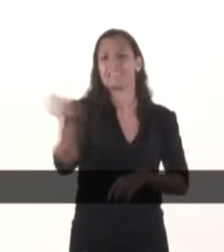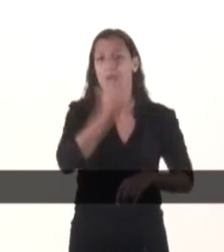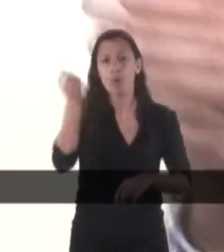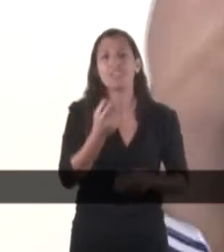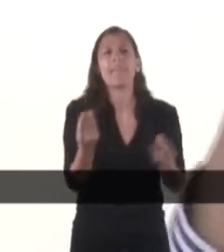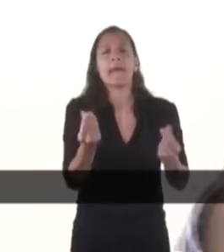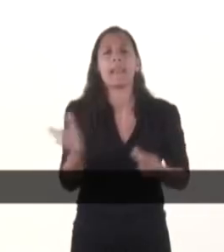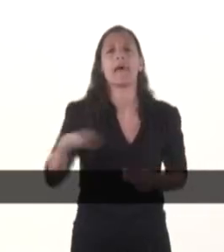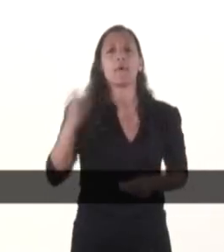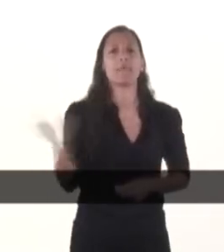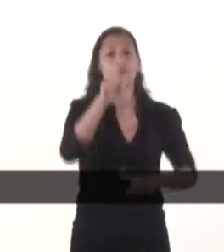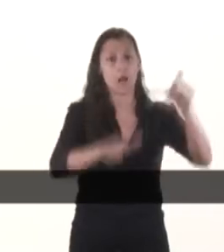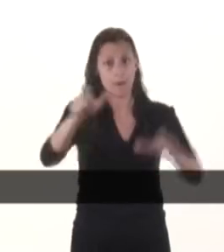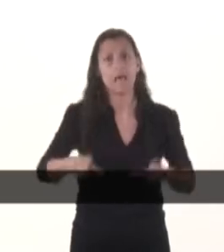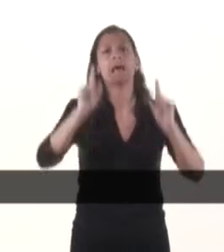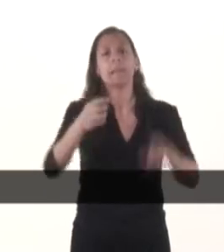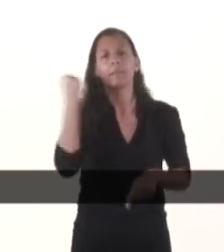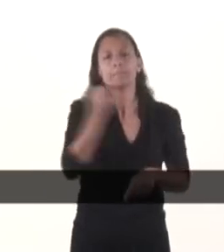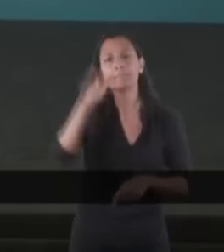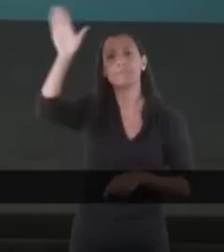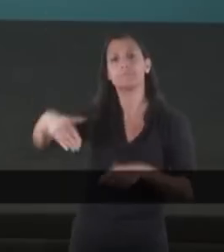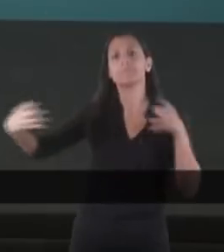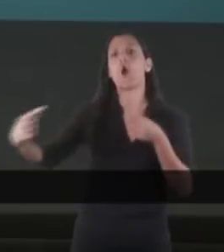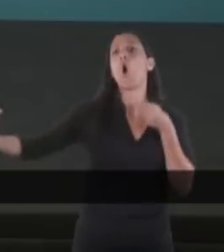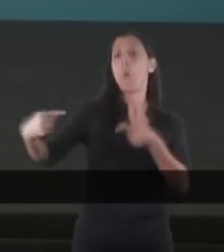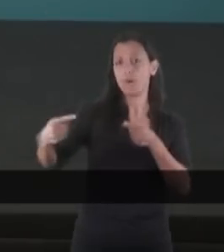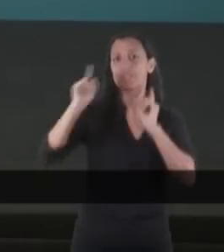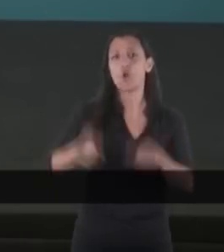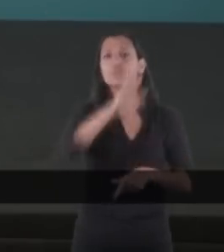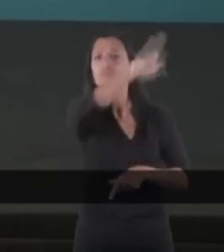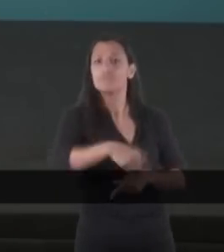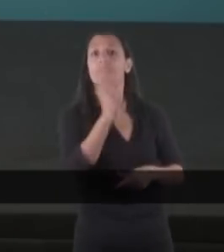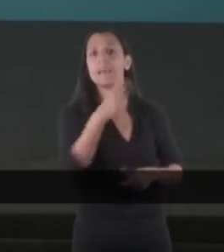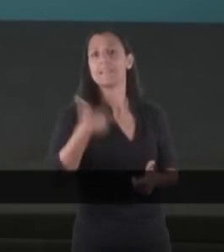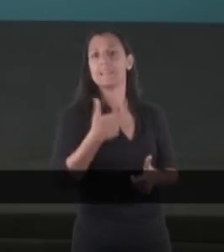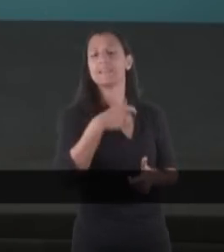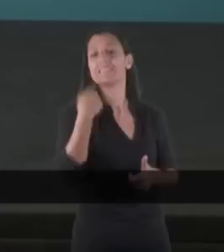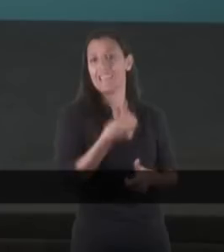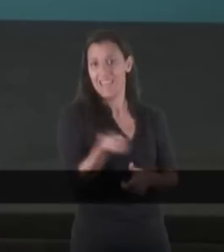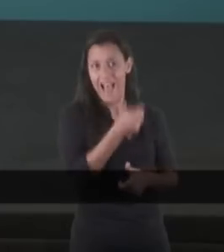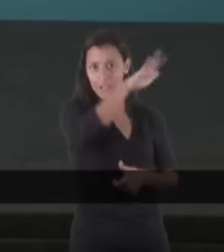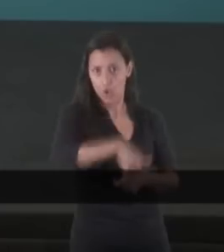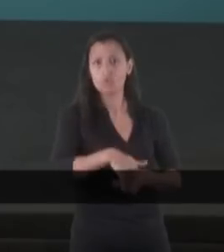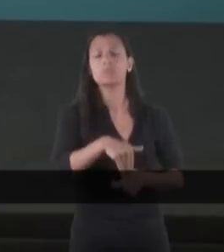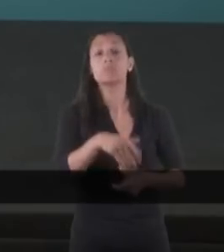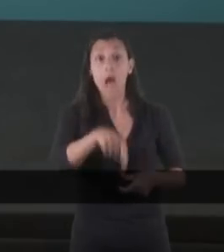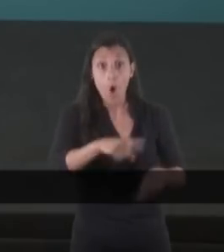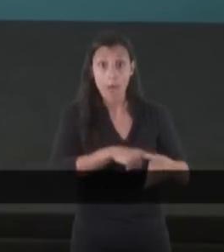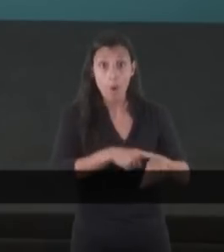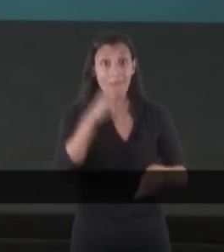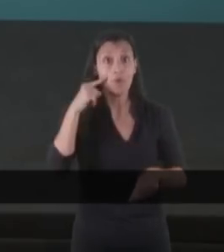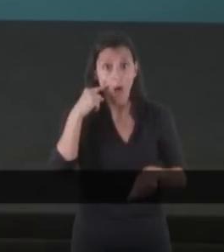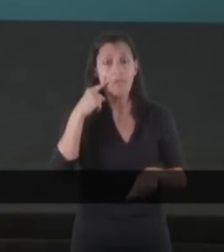argentinos, hablar con la oposición y con los sindicatos. Si se está avanzando en esa idea que expresó en su momento entonces el presidente